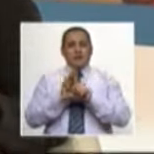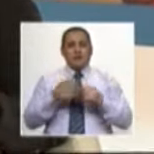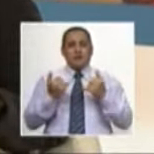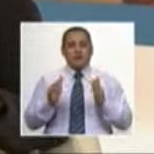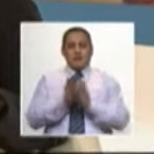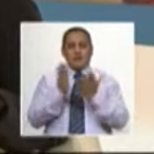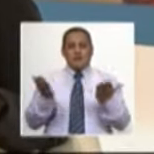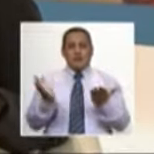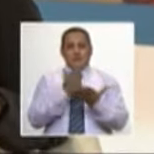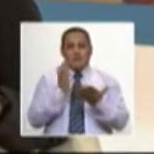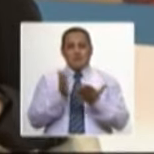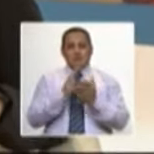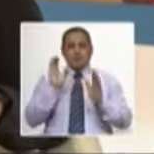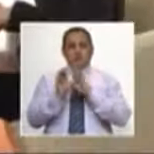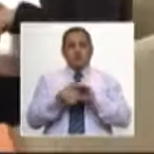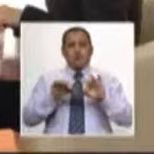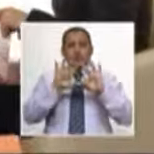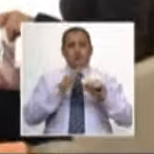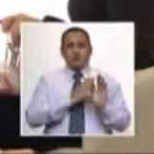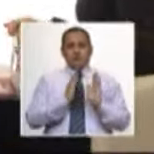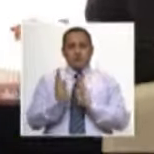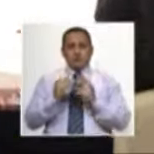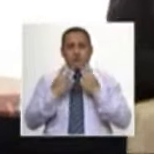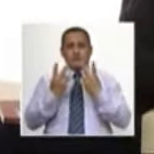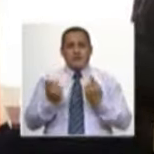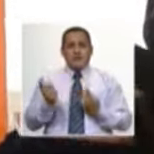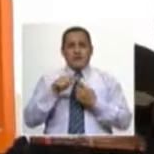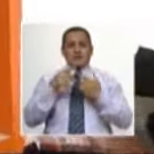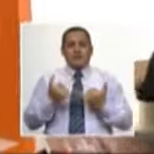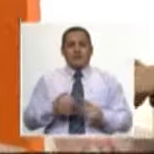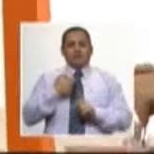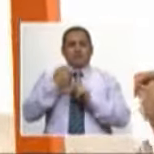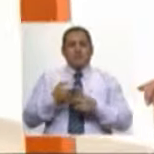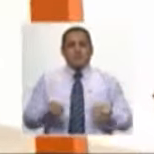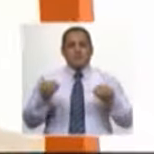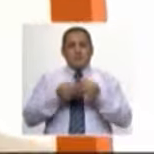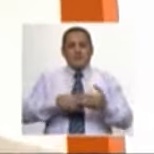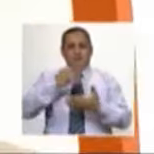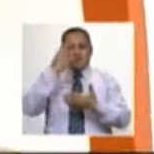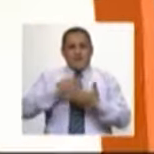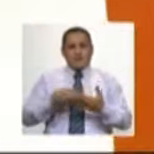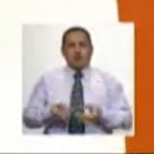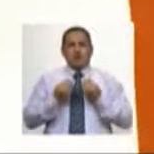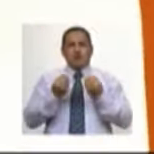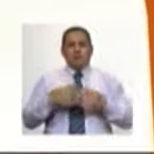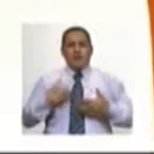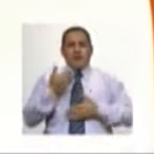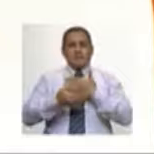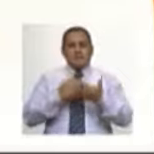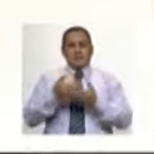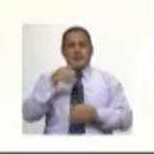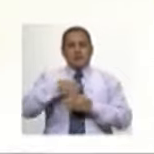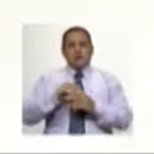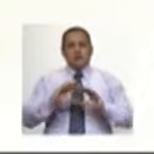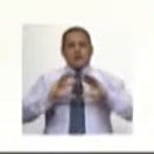libro, además de hacer un recuento de los 8 procesos de elección llevados hasta la fecha, también se hace un análisis de cómo se produce la elección en el